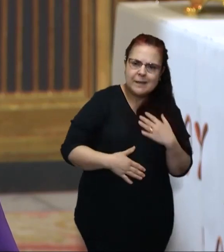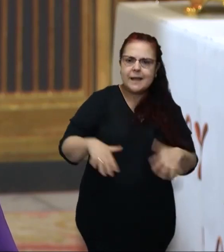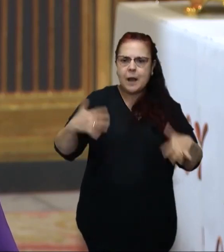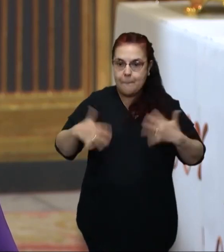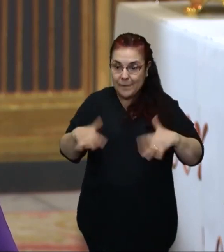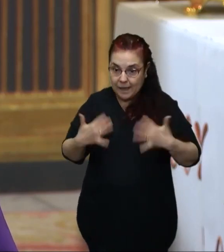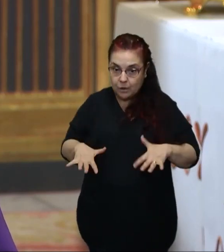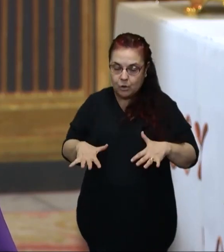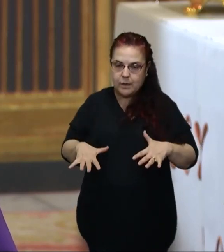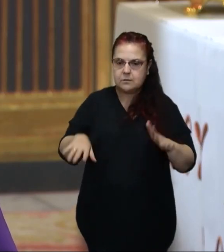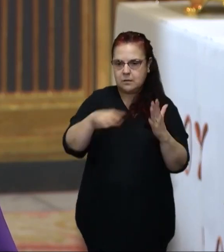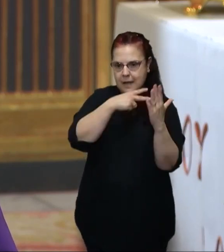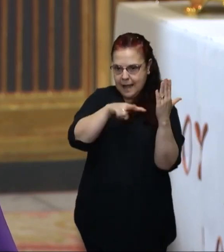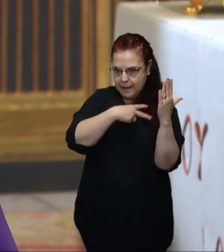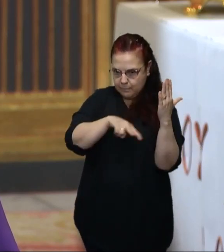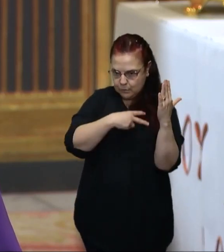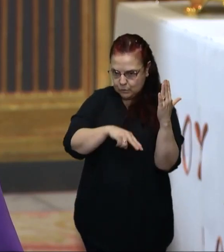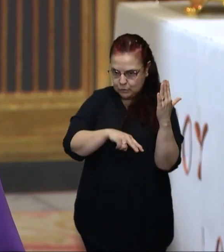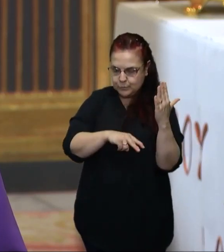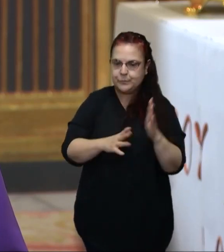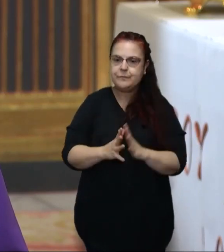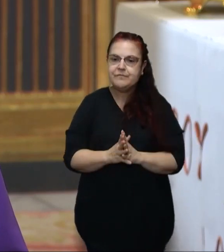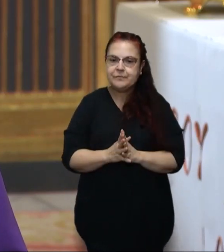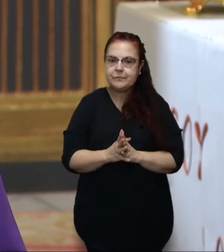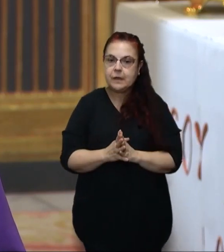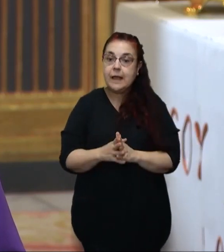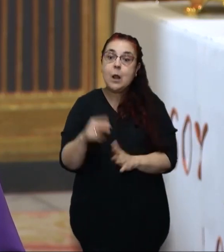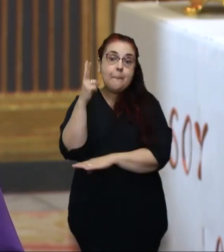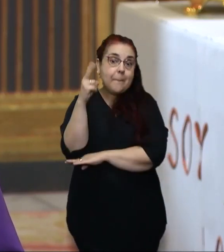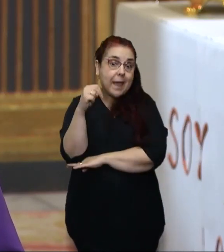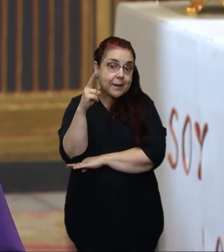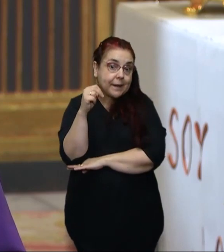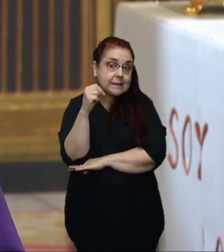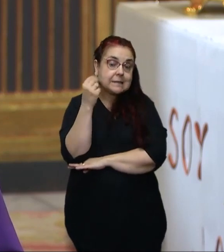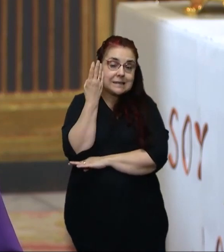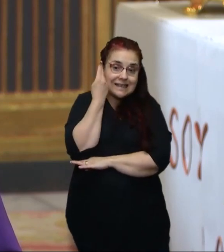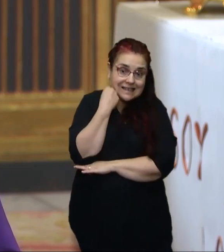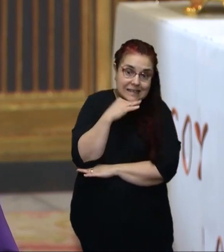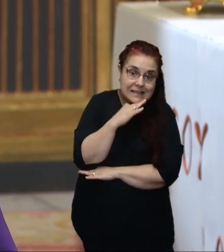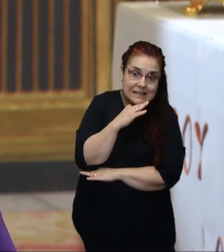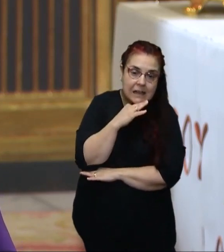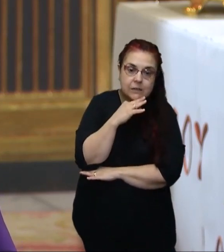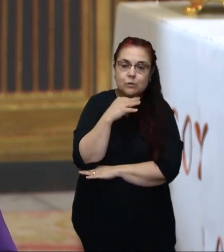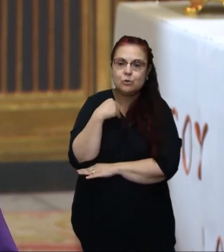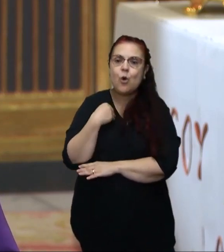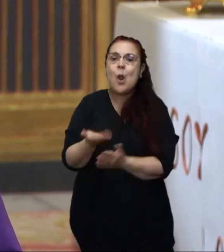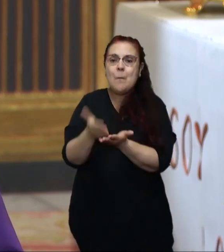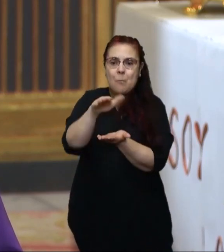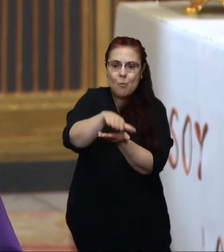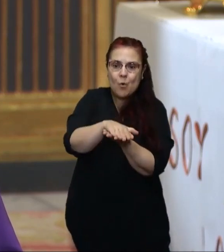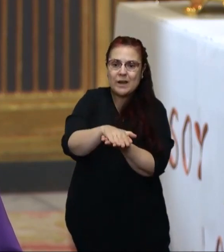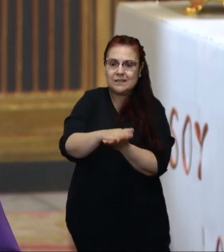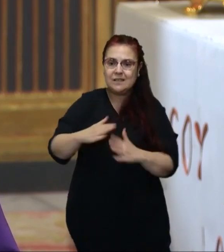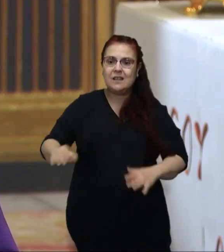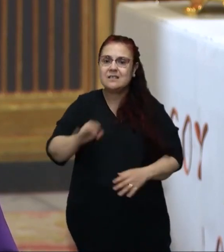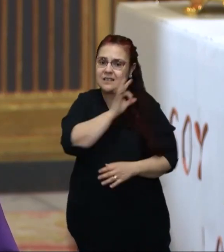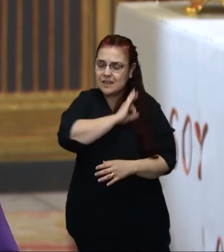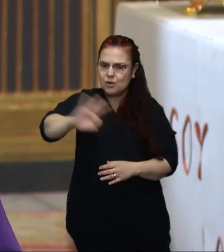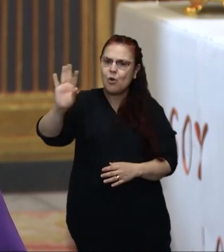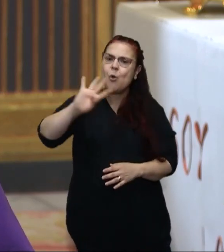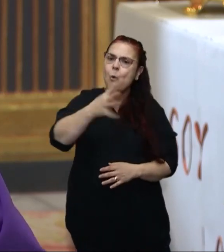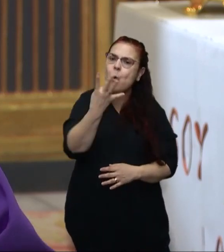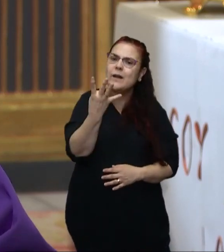tres cánticos del siervo de Yahvé. Y el Viernes Santo, en la liturgia de la muerte del Señor, el cuarto